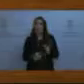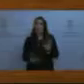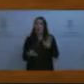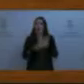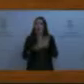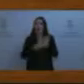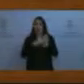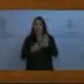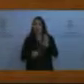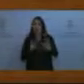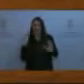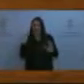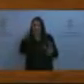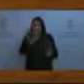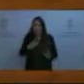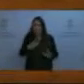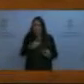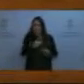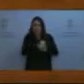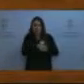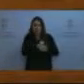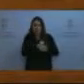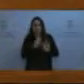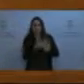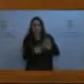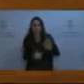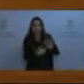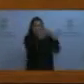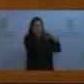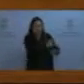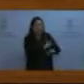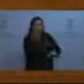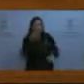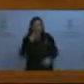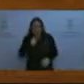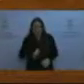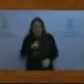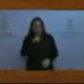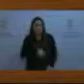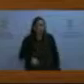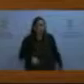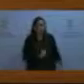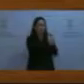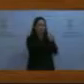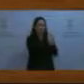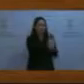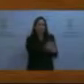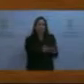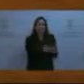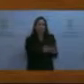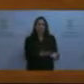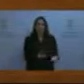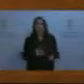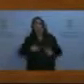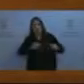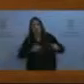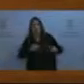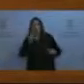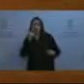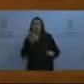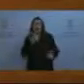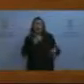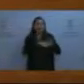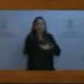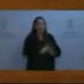legislativa que llevaba 3 años de retraso. Esa es la consejera que hoy estamos, si vamos a decidir, si vamos a aprobar su